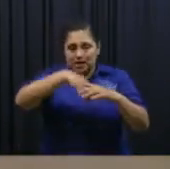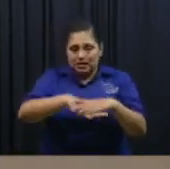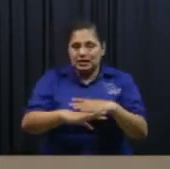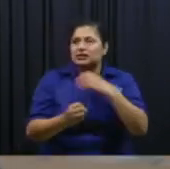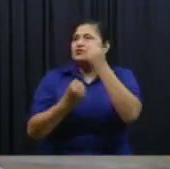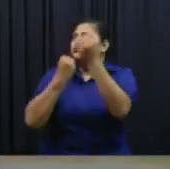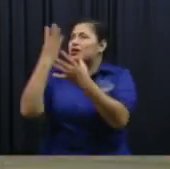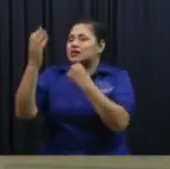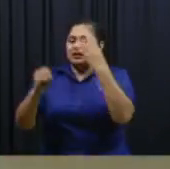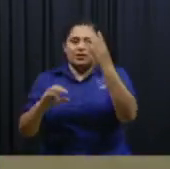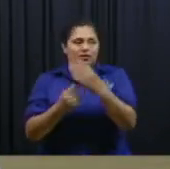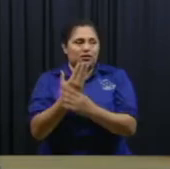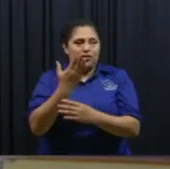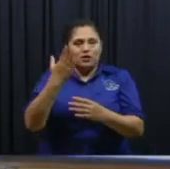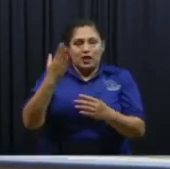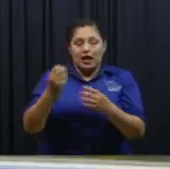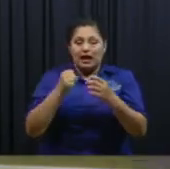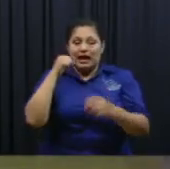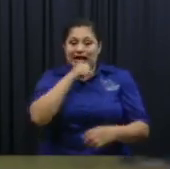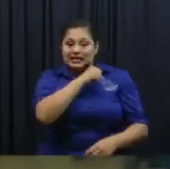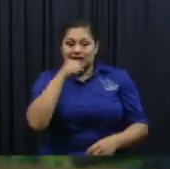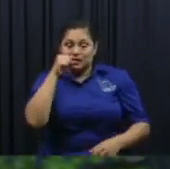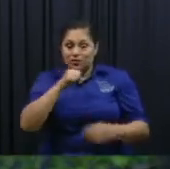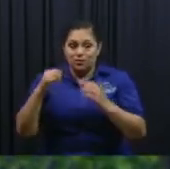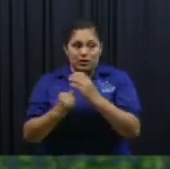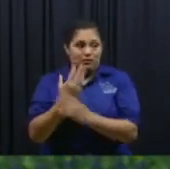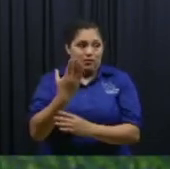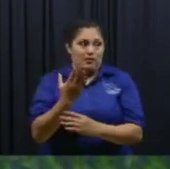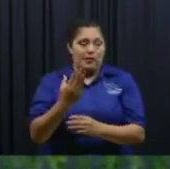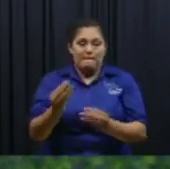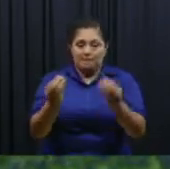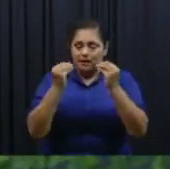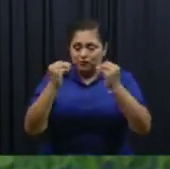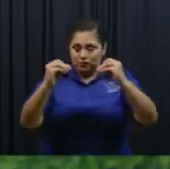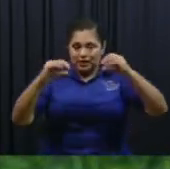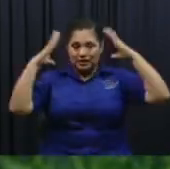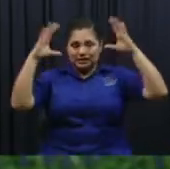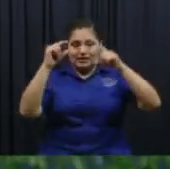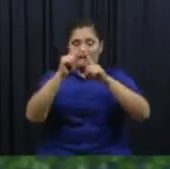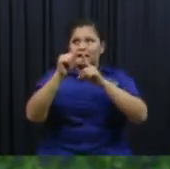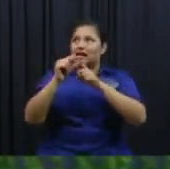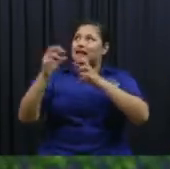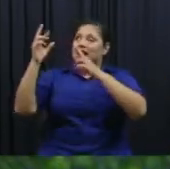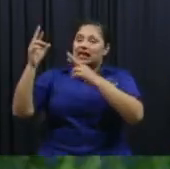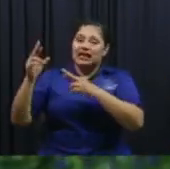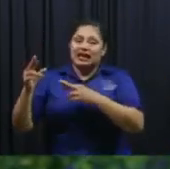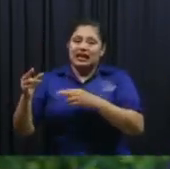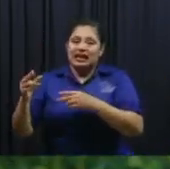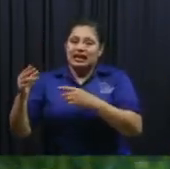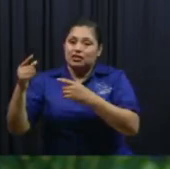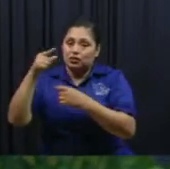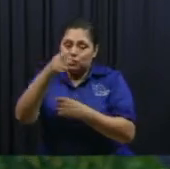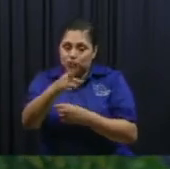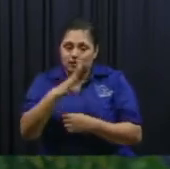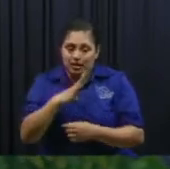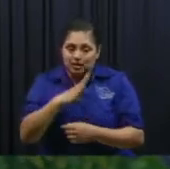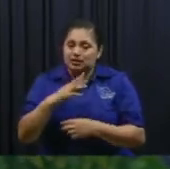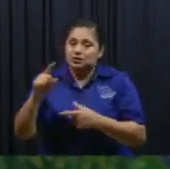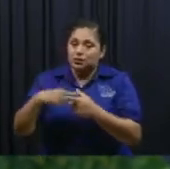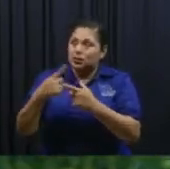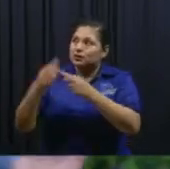canción nueva pero viene de la abundancia de palabra que viene como consecuencia de recibir una herencia